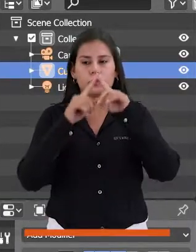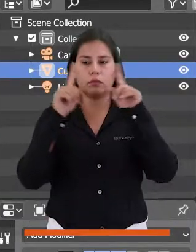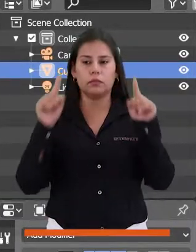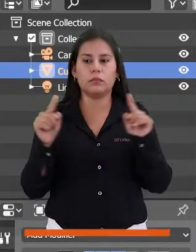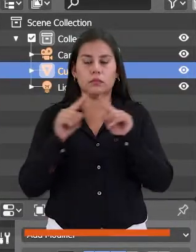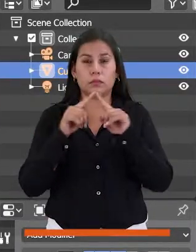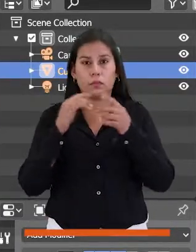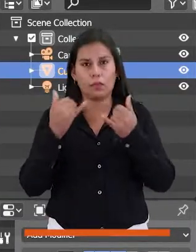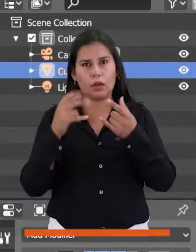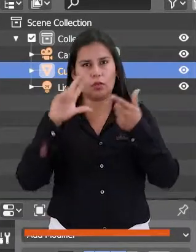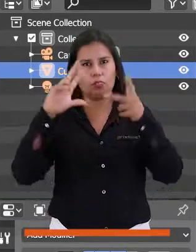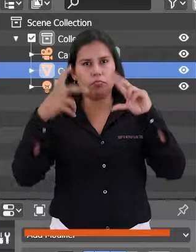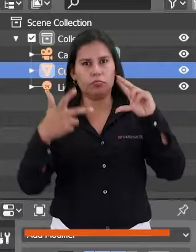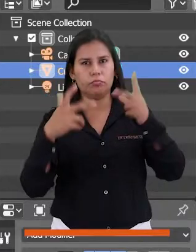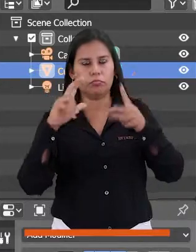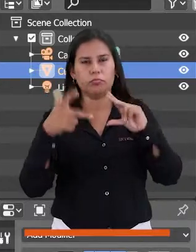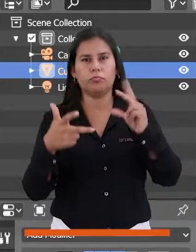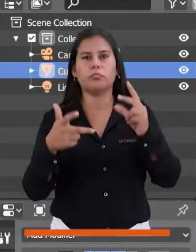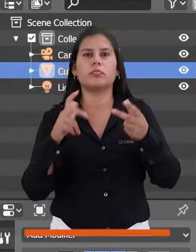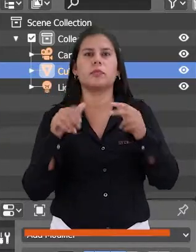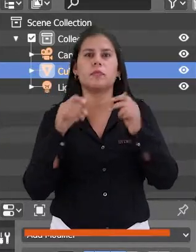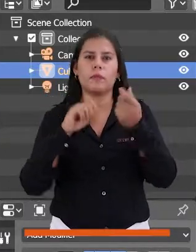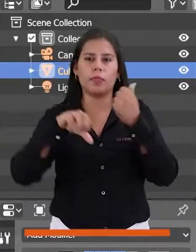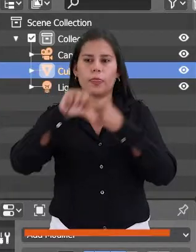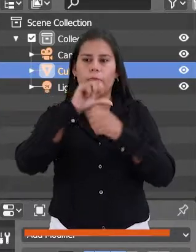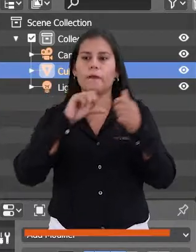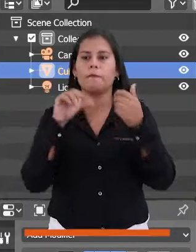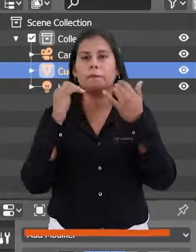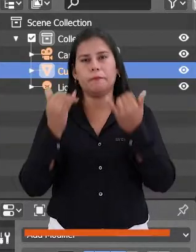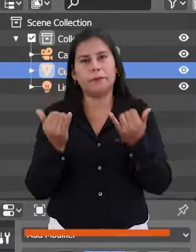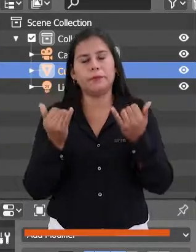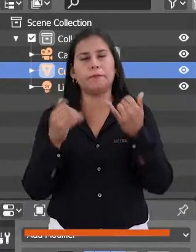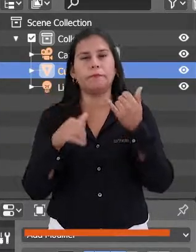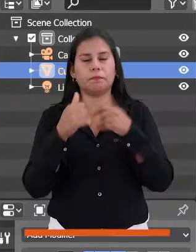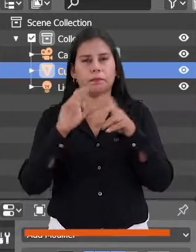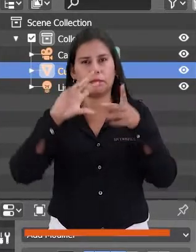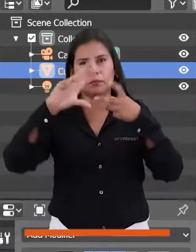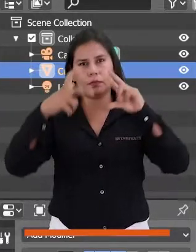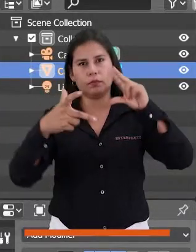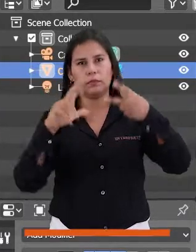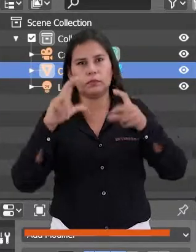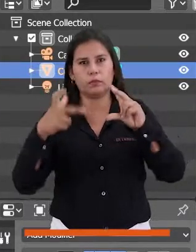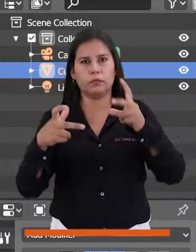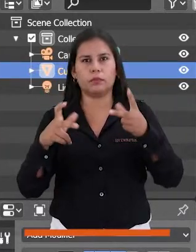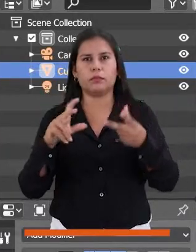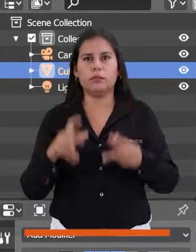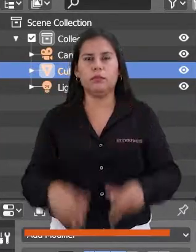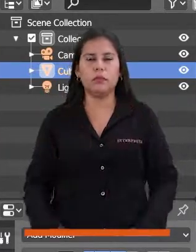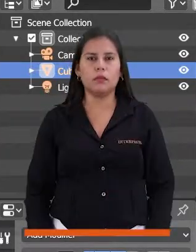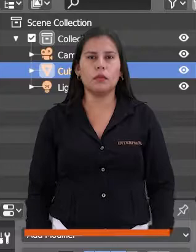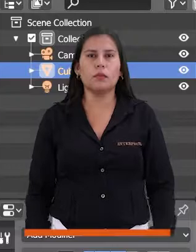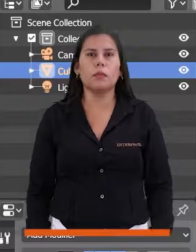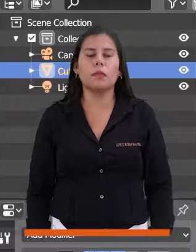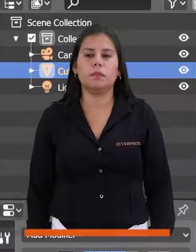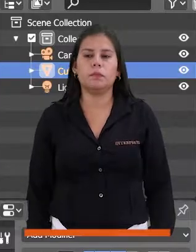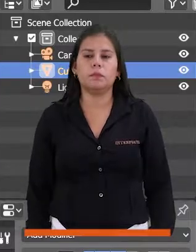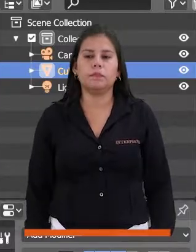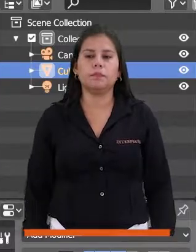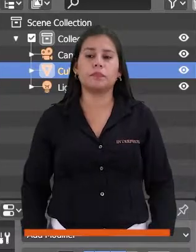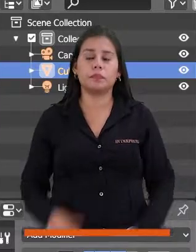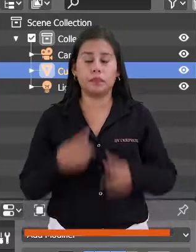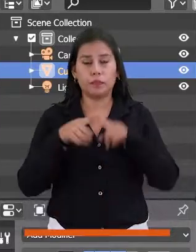que tenemos actualmente en la vista 3D se ha convertido en una esfera de pocos polígonos,